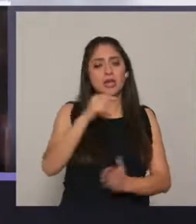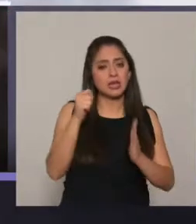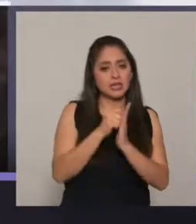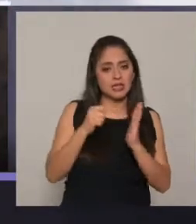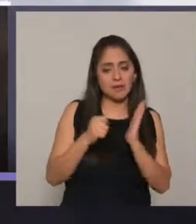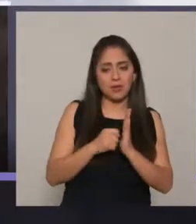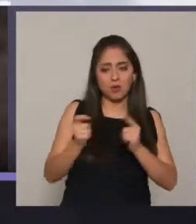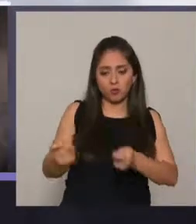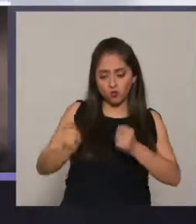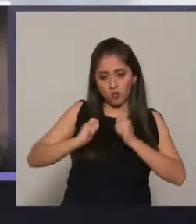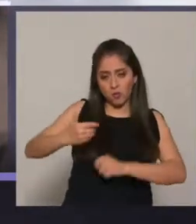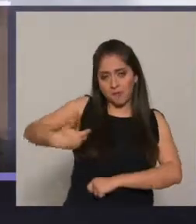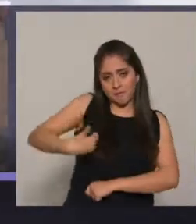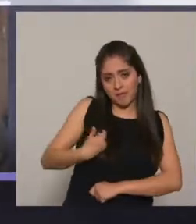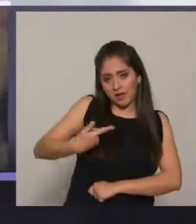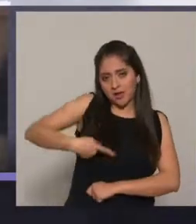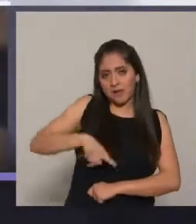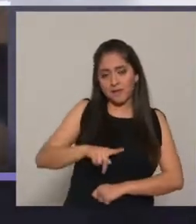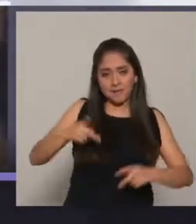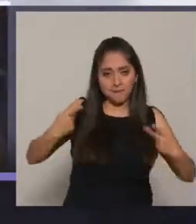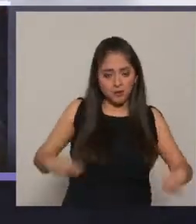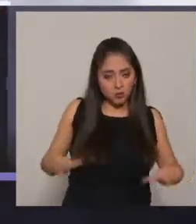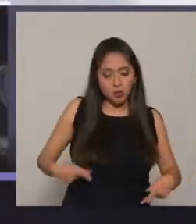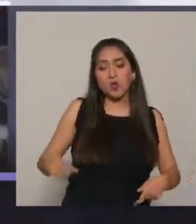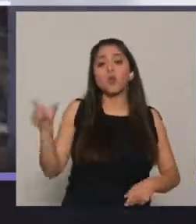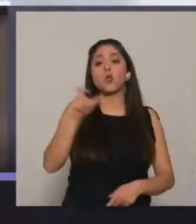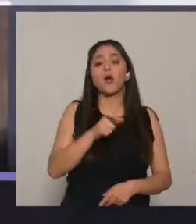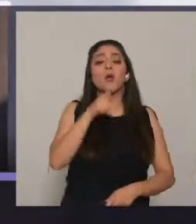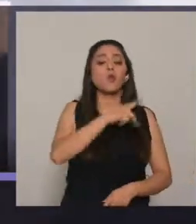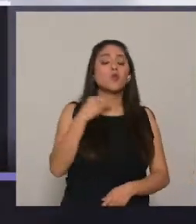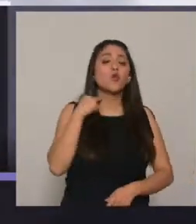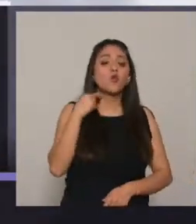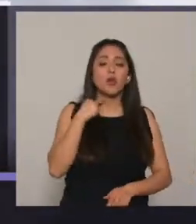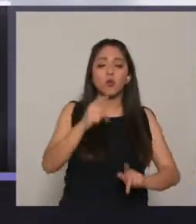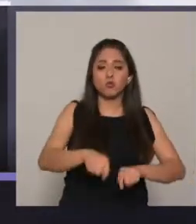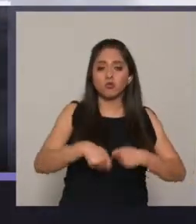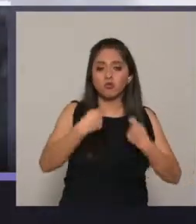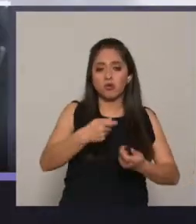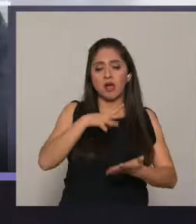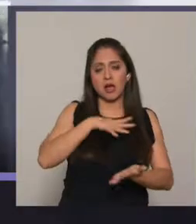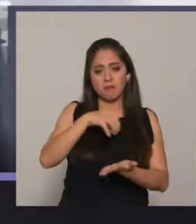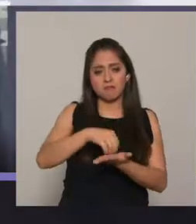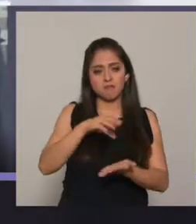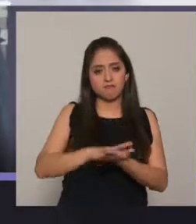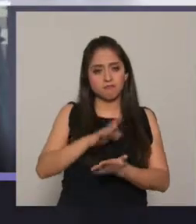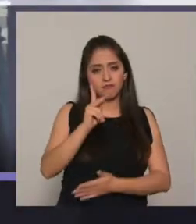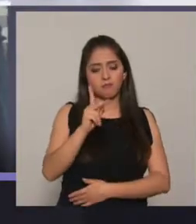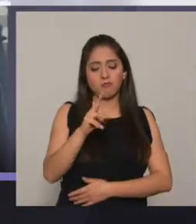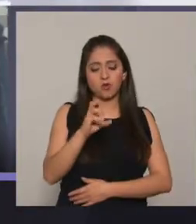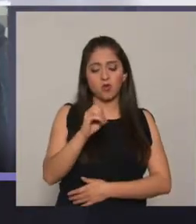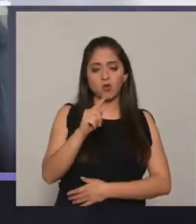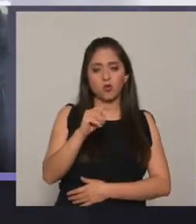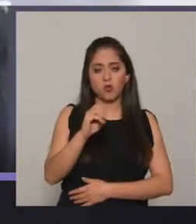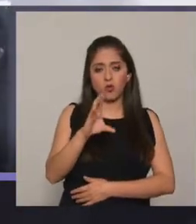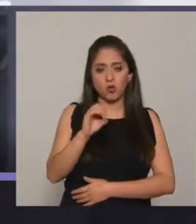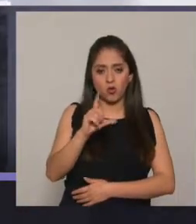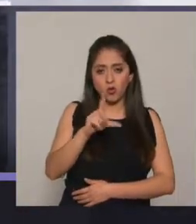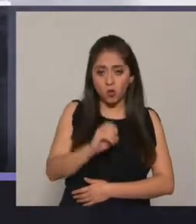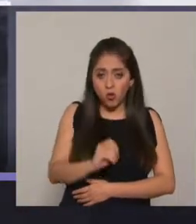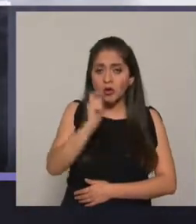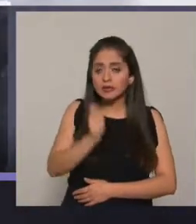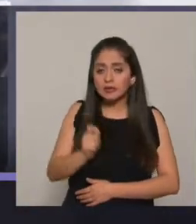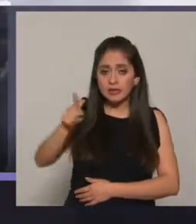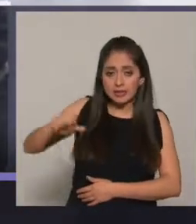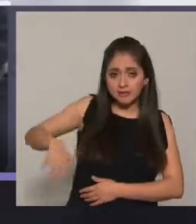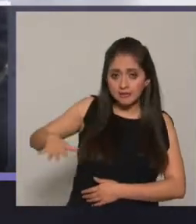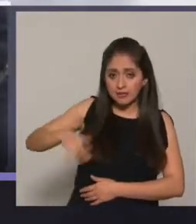Entonces esos testamentos que se otorgan ante notario constan en el protocolo, y en ese protocolo, como dice el licenciado, pasados